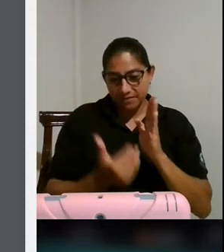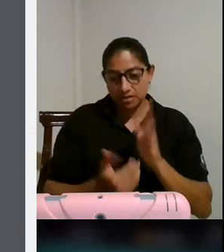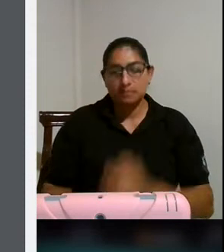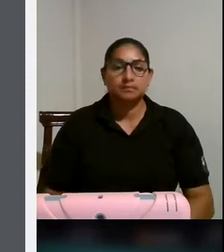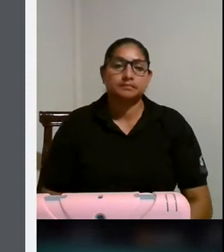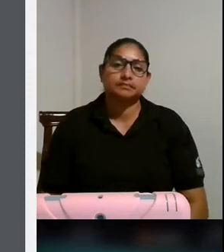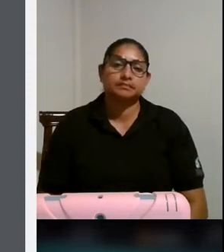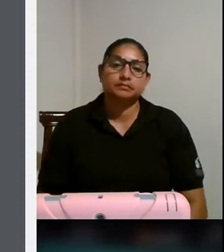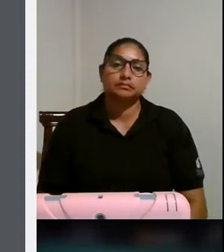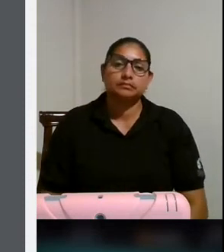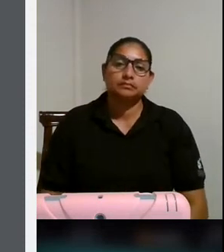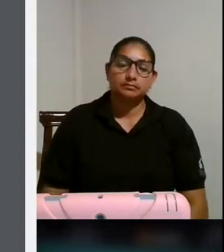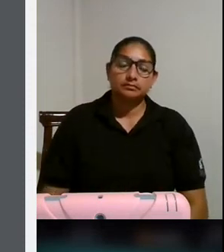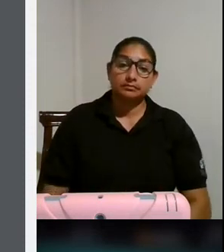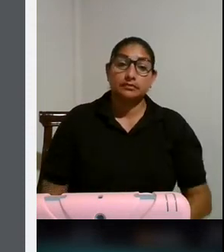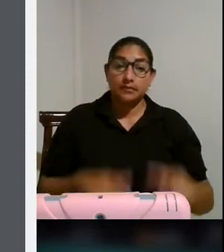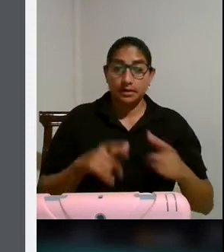Entonces,